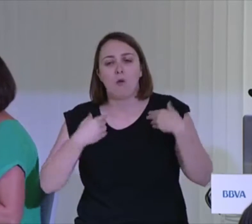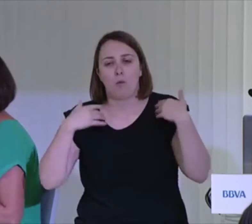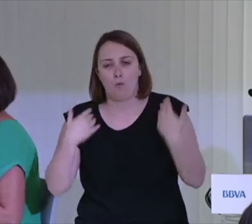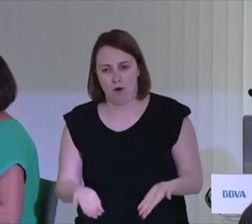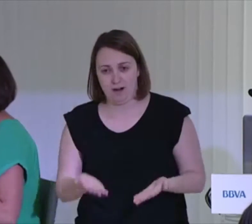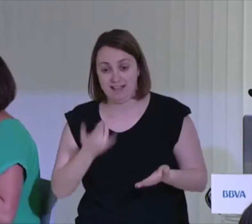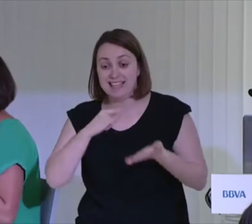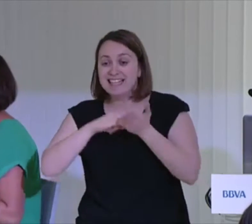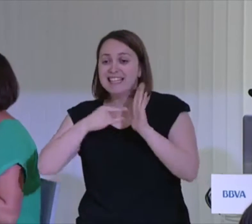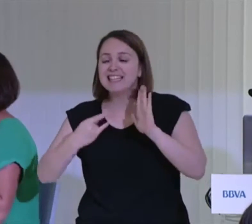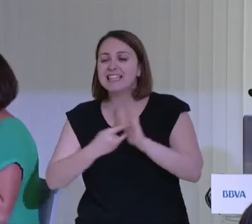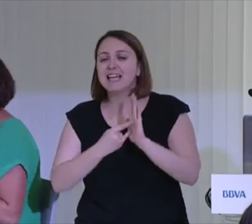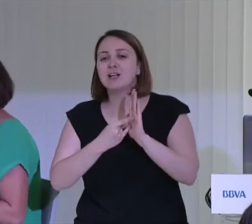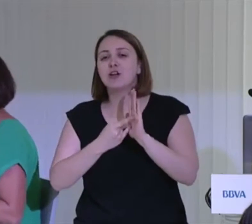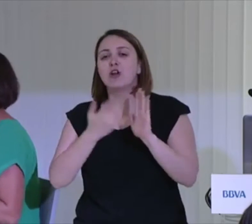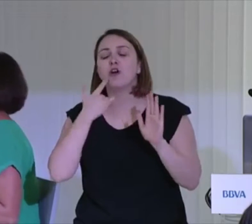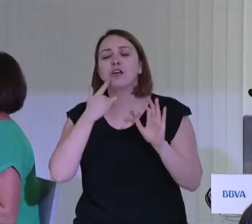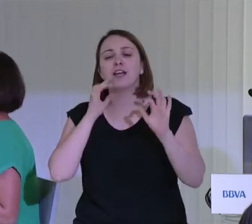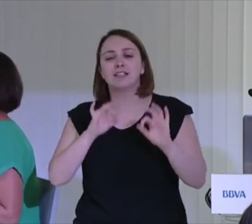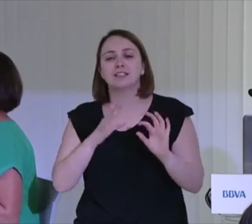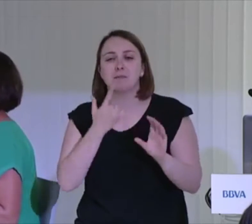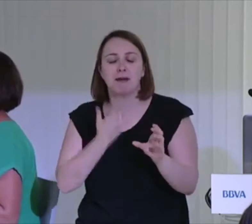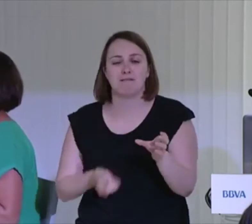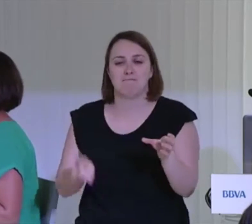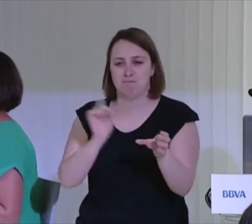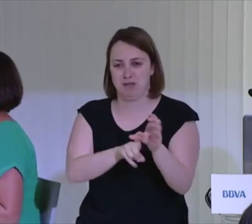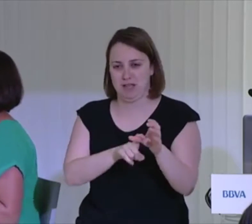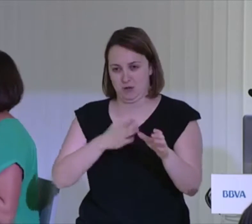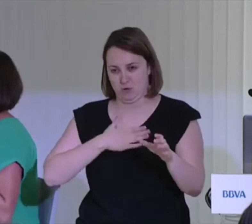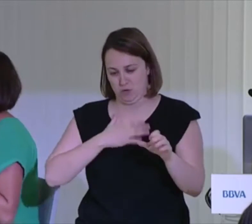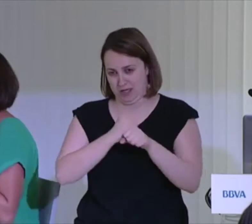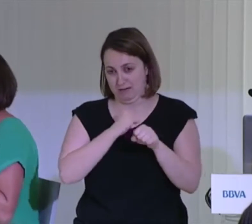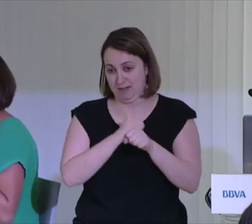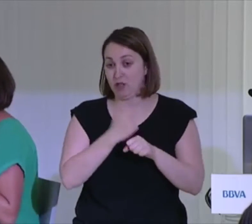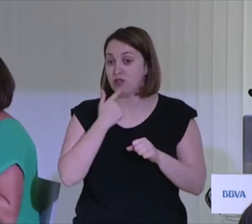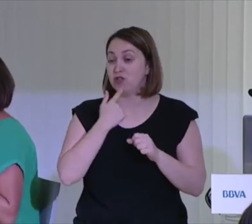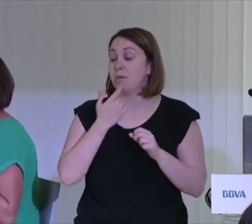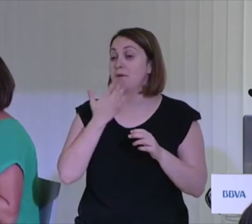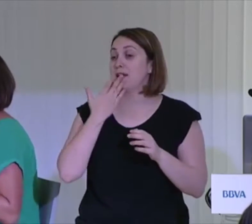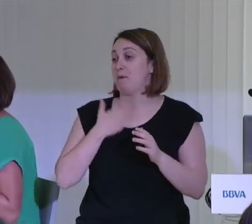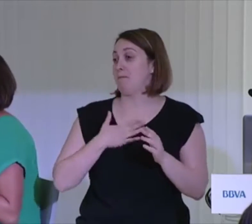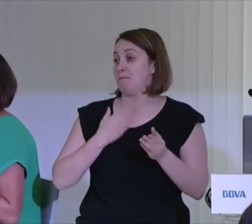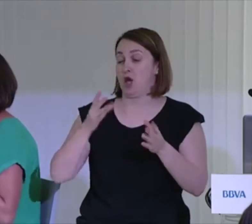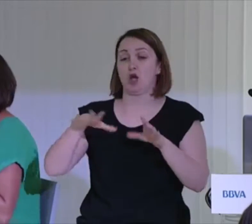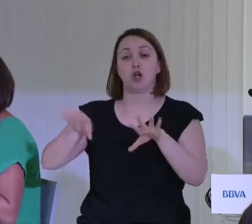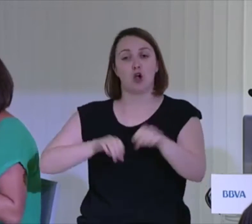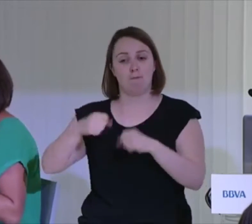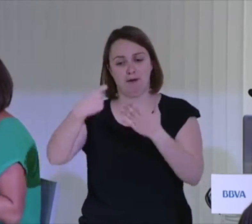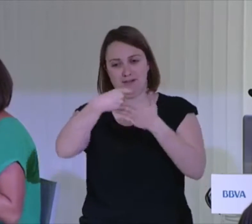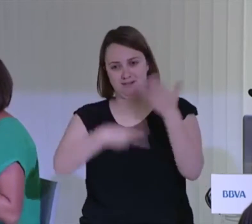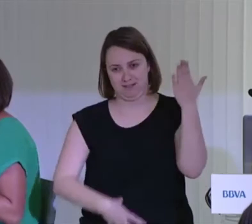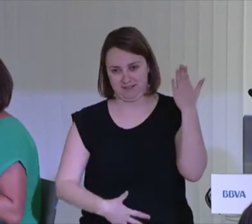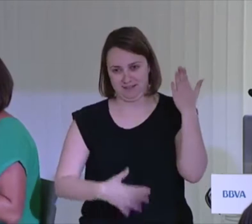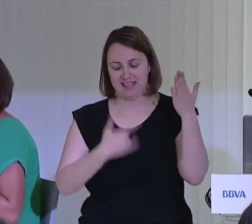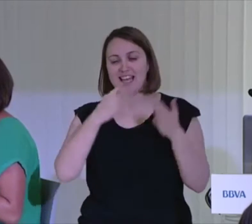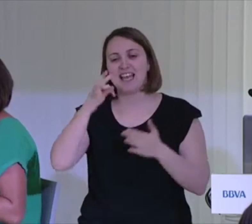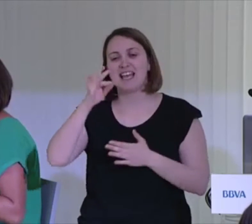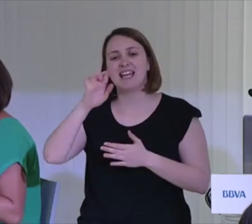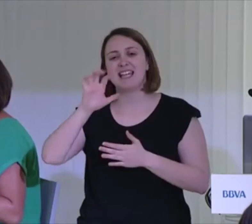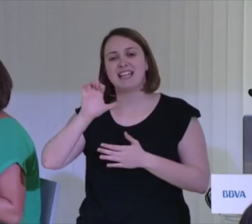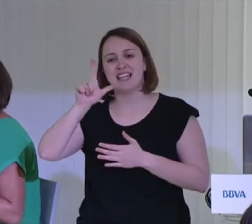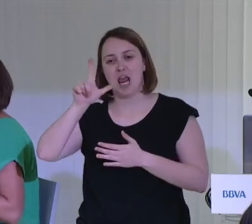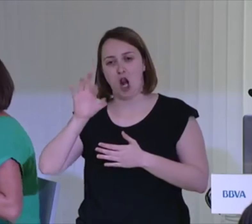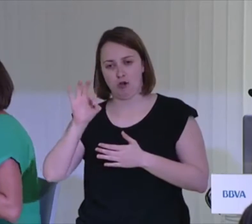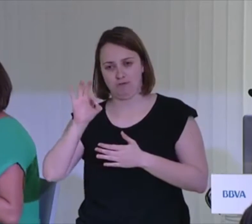la tecnología como una aliada de la leche para construir esas cosas. Yo la lista de la compra la tengo compartida en Trello, que es una herramienta de gestión